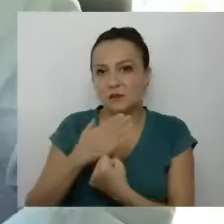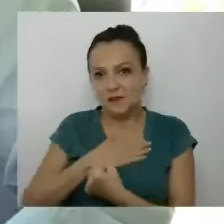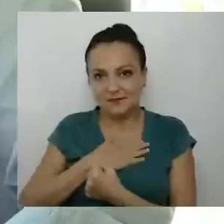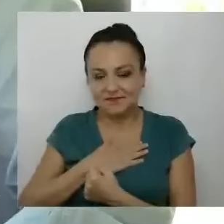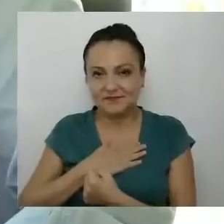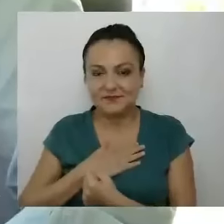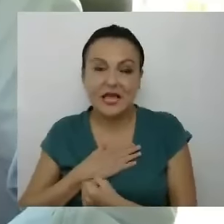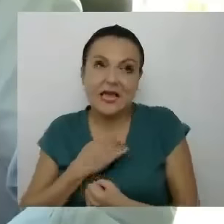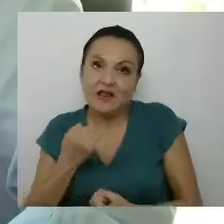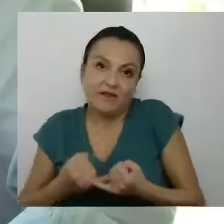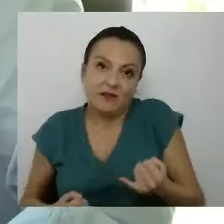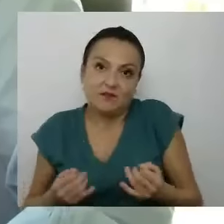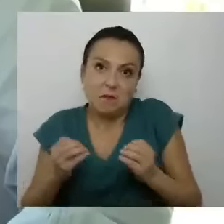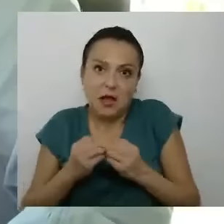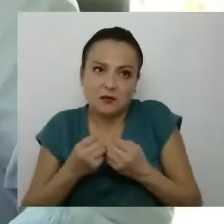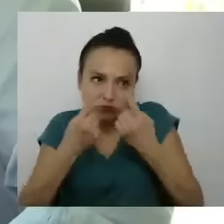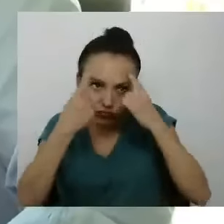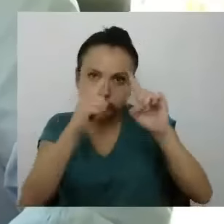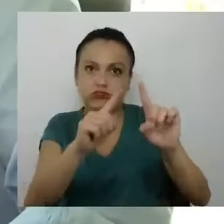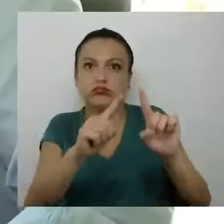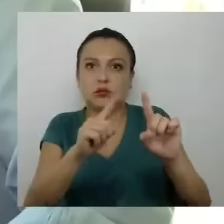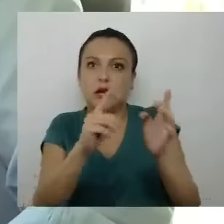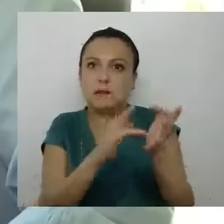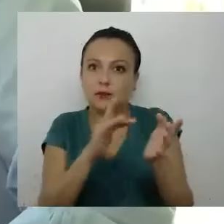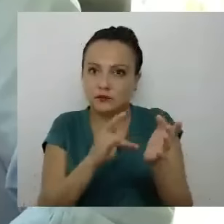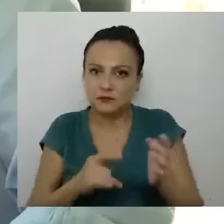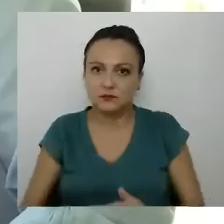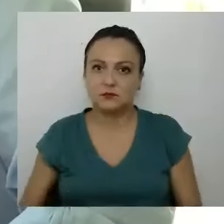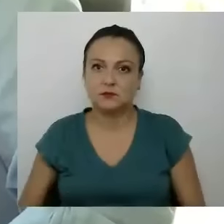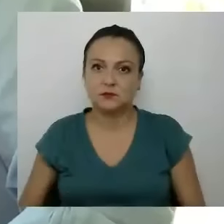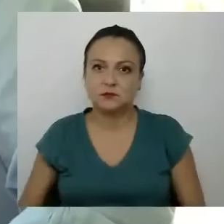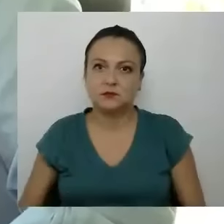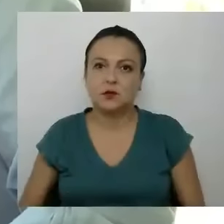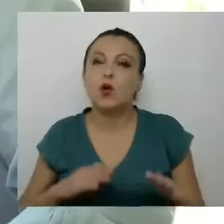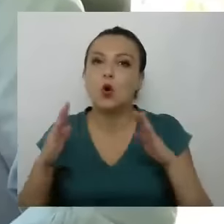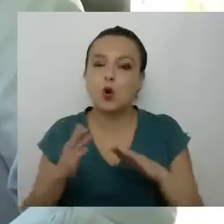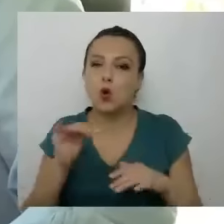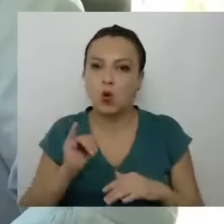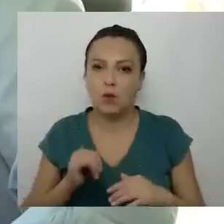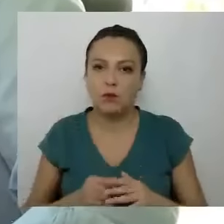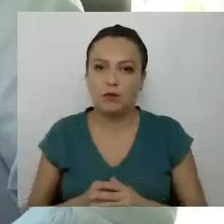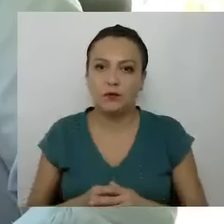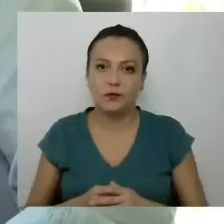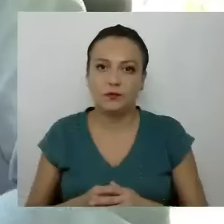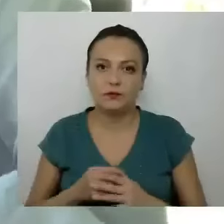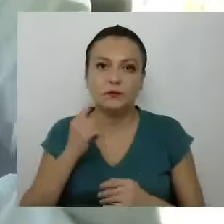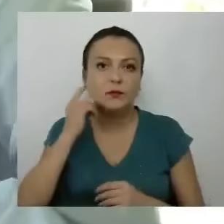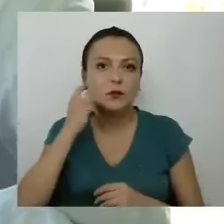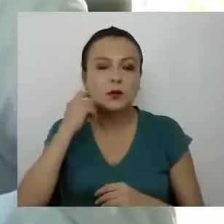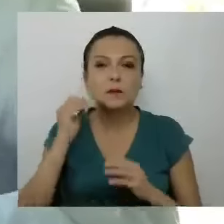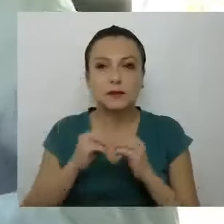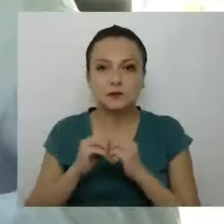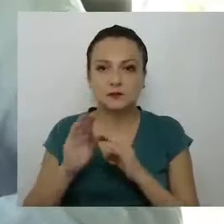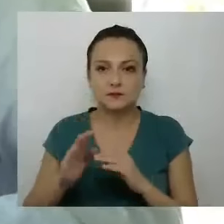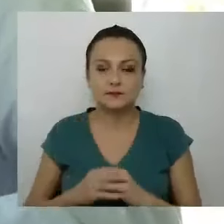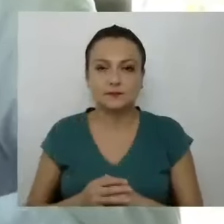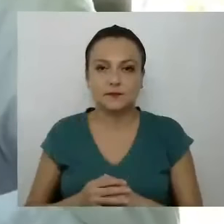al final el que más logró aprovecharla y aglutinarla como un polo